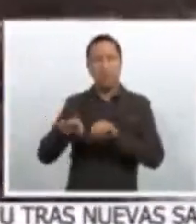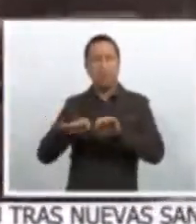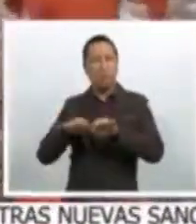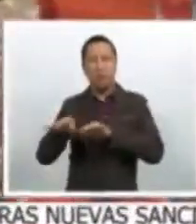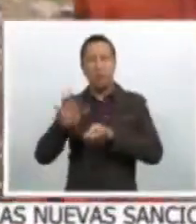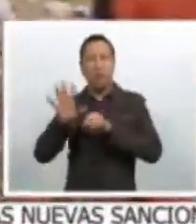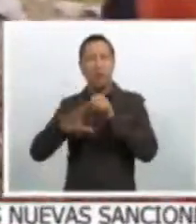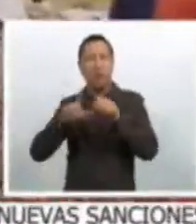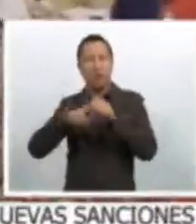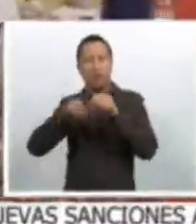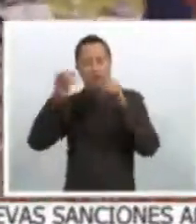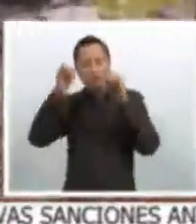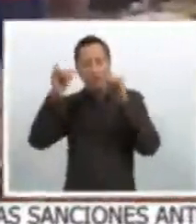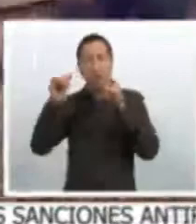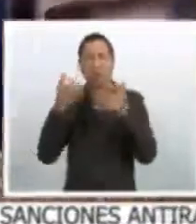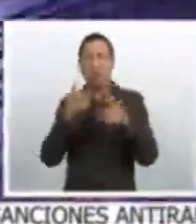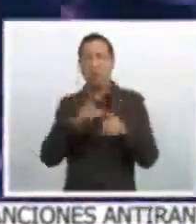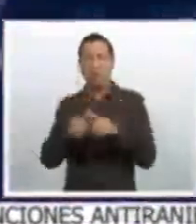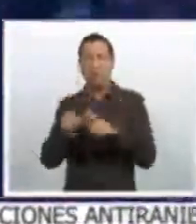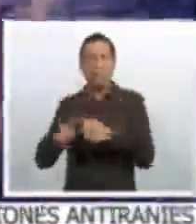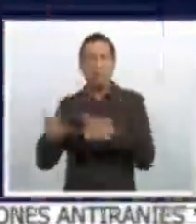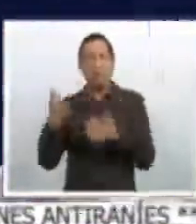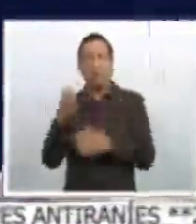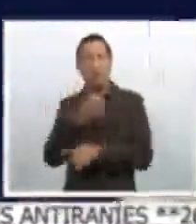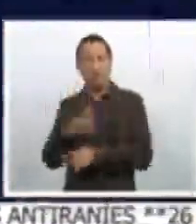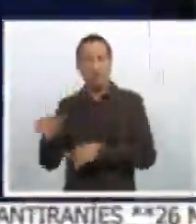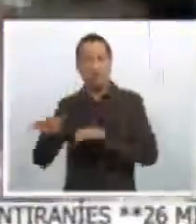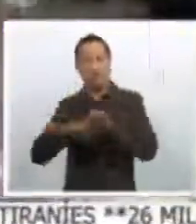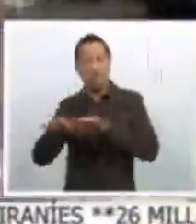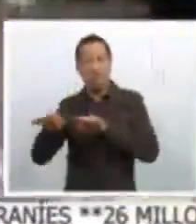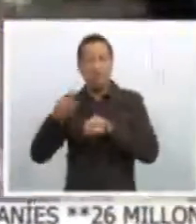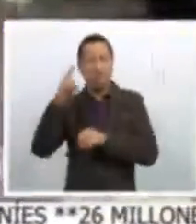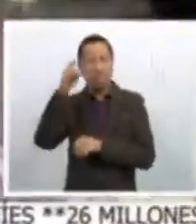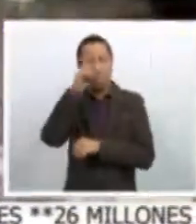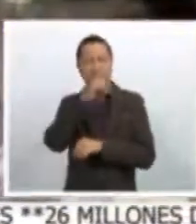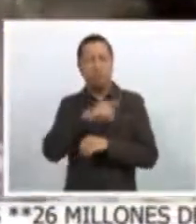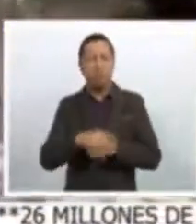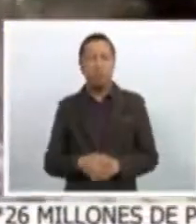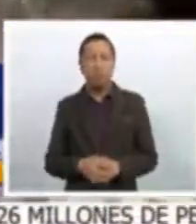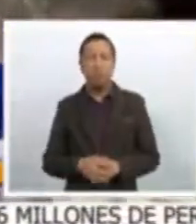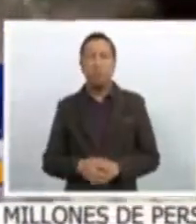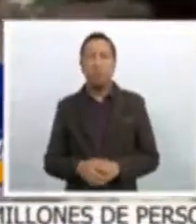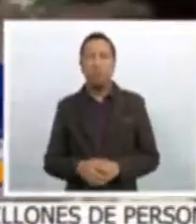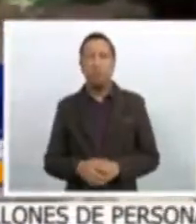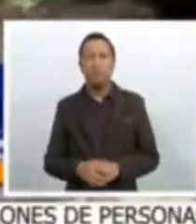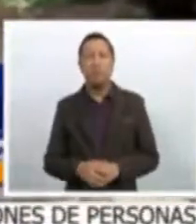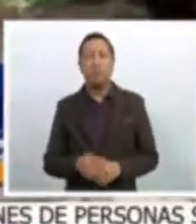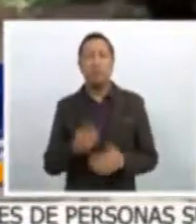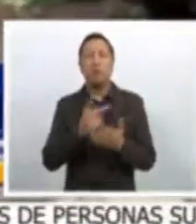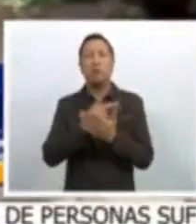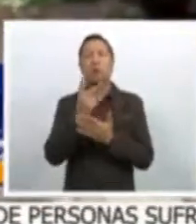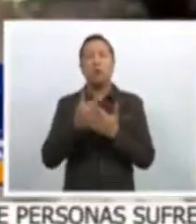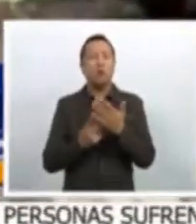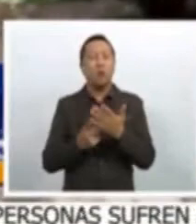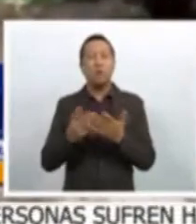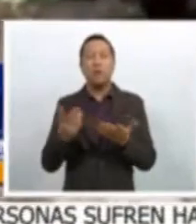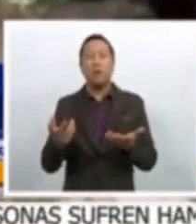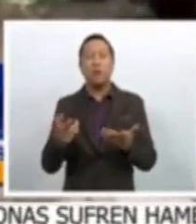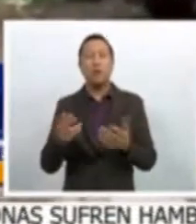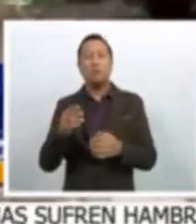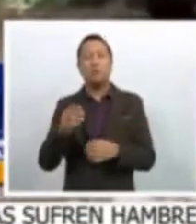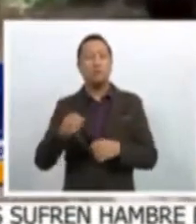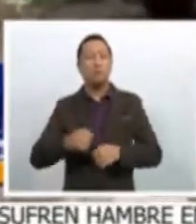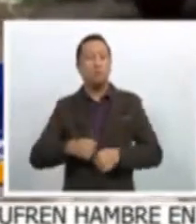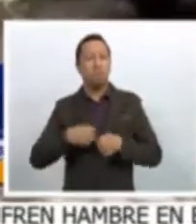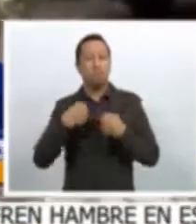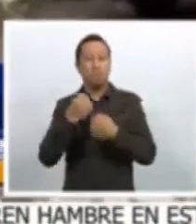Eutimio Itzaque, campesino de la localidad de San Marcos. Bueno, con lo de Sembrando Vida, pero no todos nosotros estamos trabajando allá. Hay